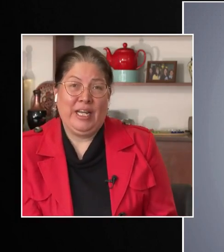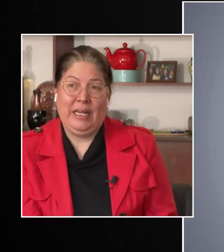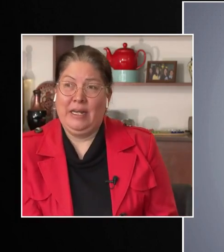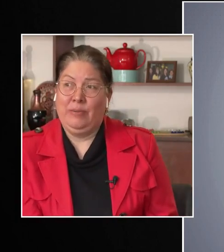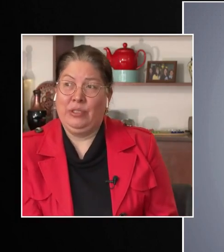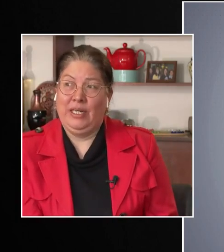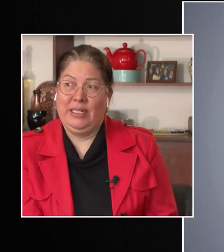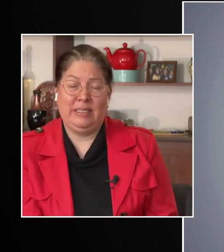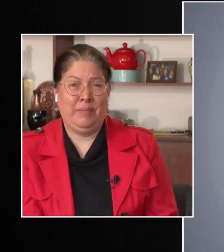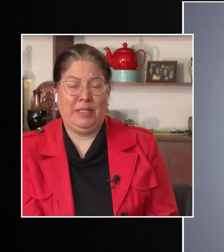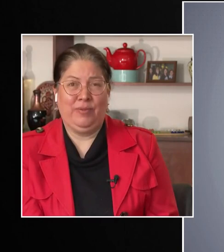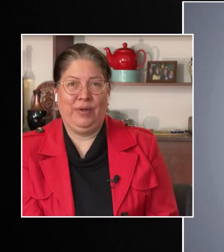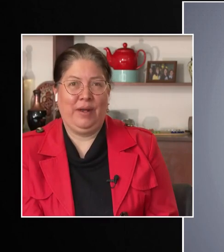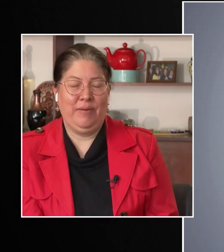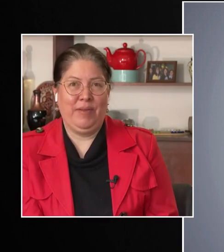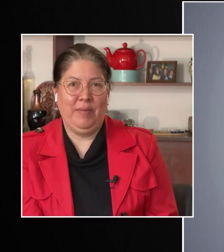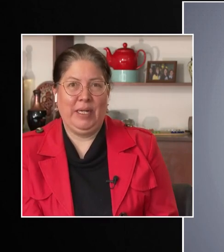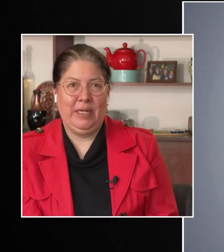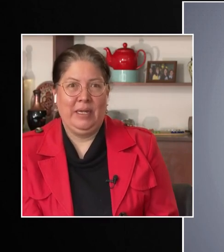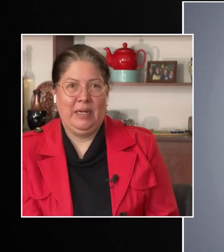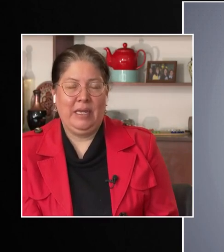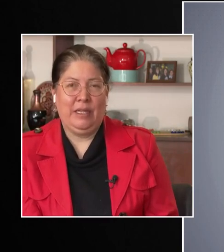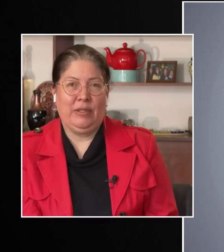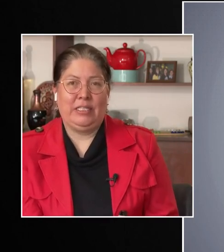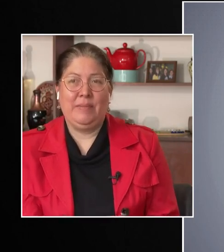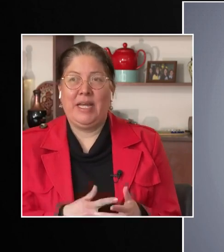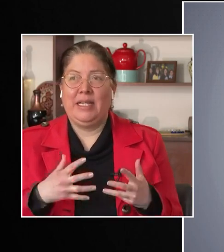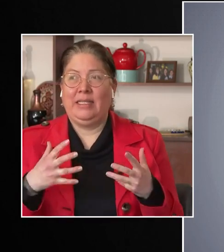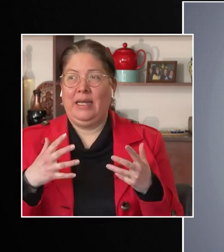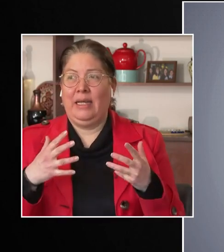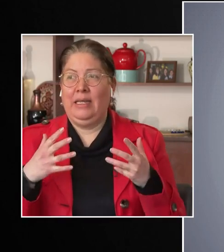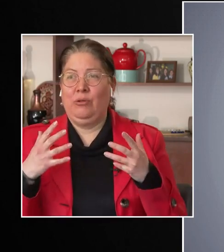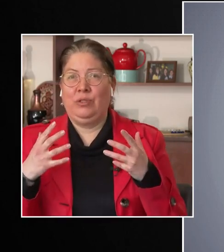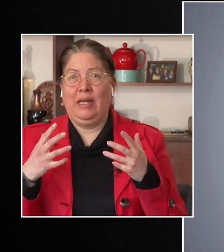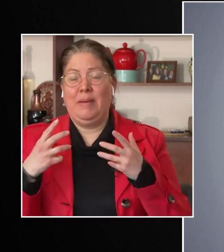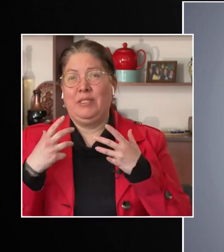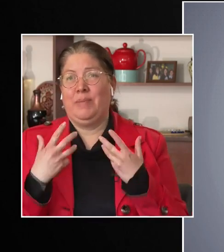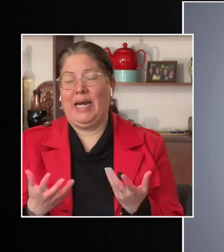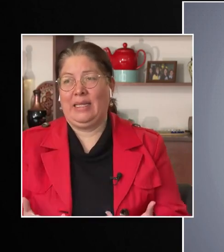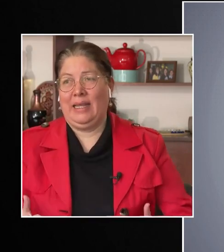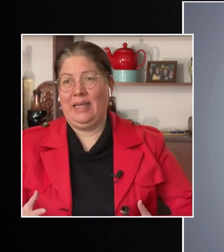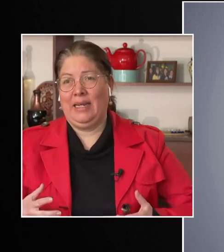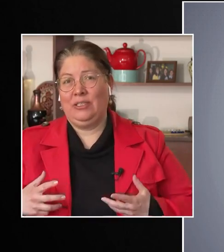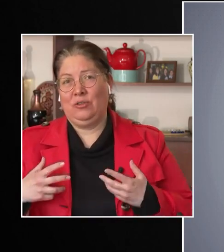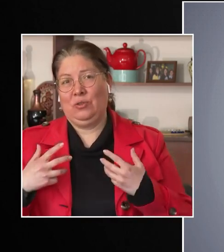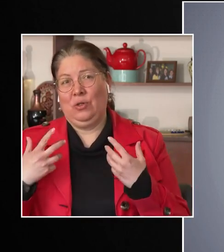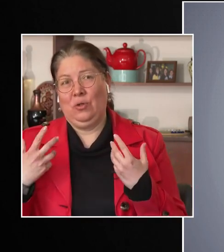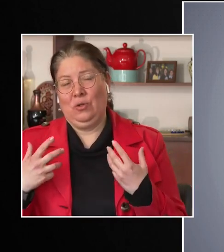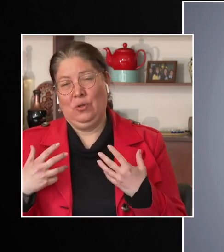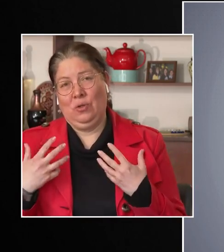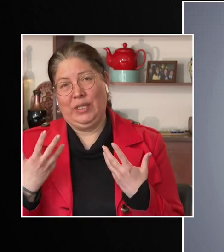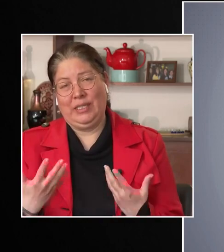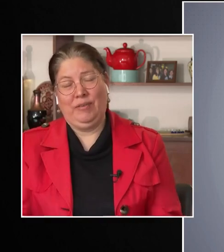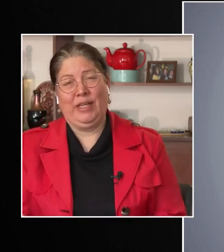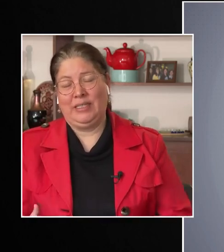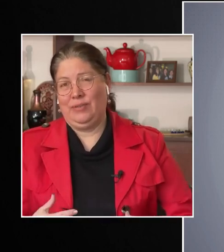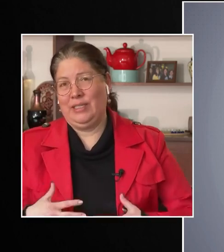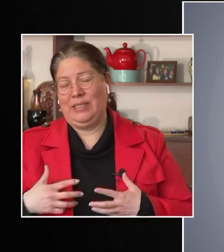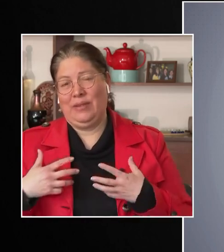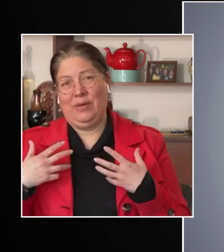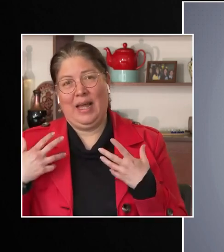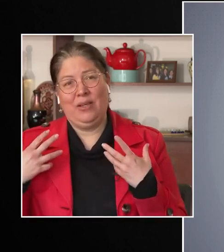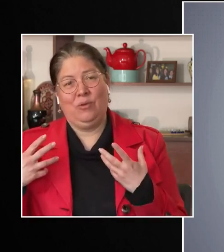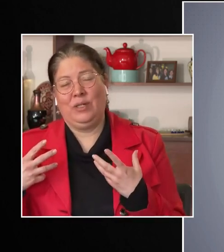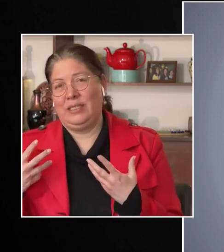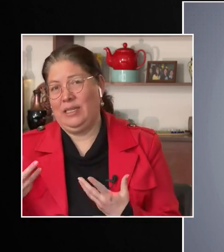Nosotros lo que queríamos era que este país fuera vivible y entonces imagínate inclusive la misma Carta de Derechos, lo que significa ser